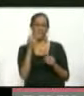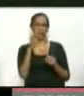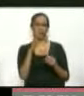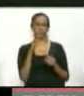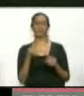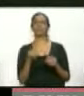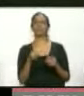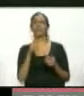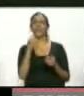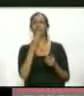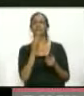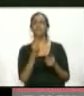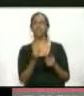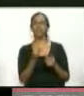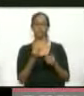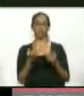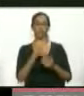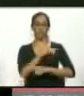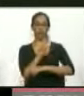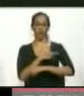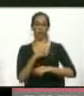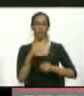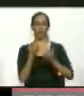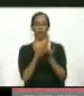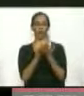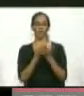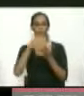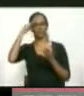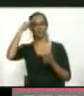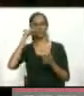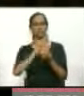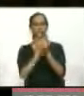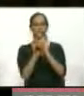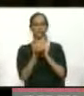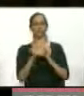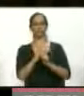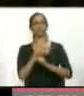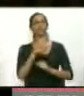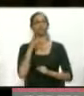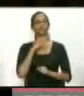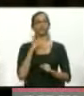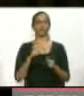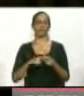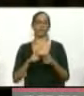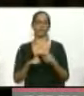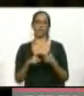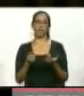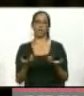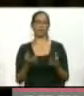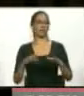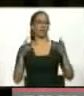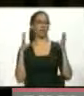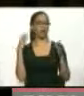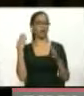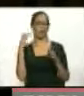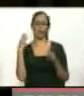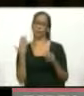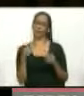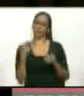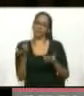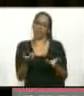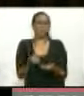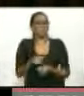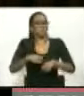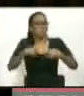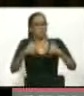es el poder económico y militar se traduciría en poder político con lo cual el peso de una gran colombia en la actualidad sería suficiente